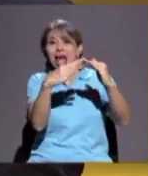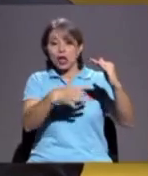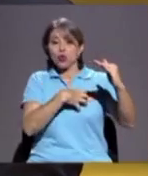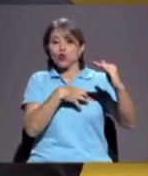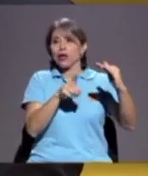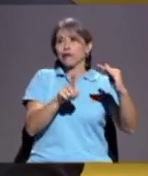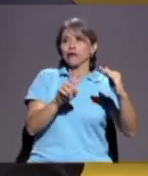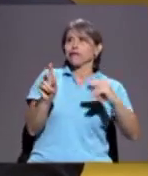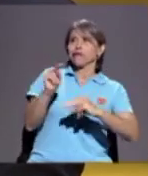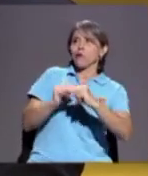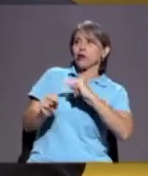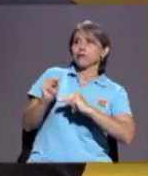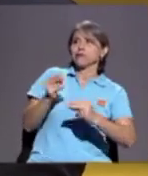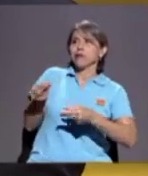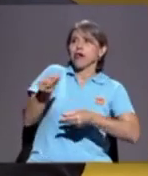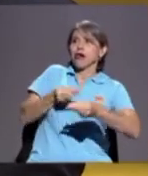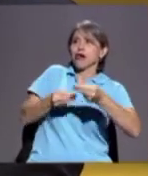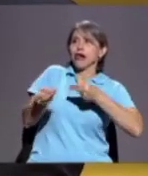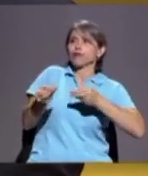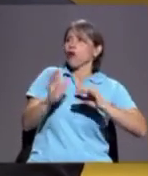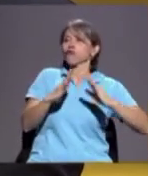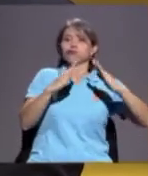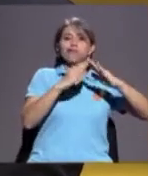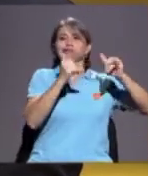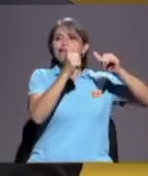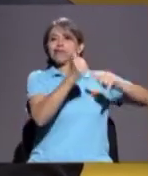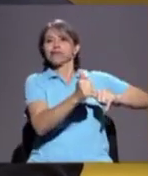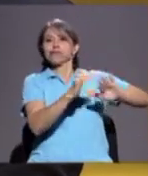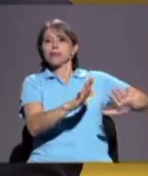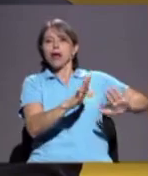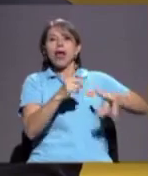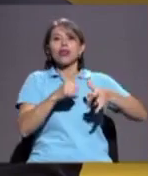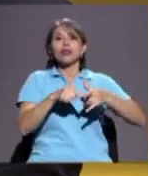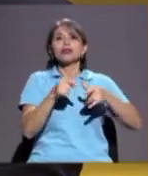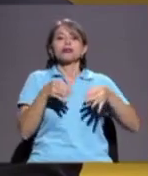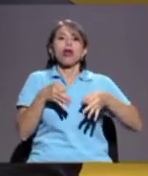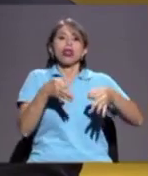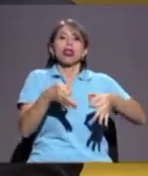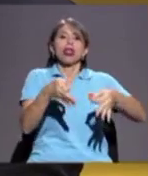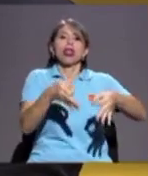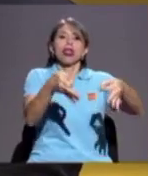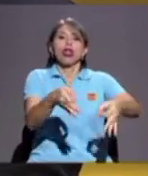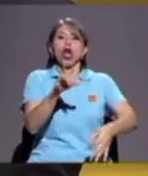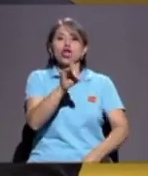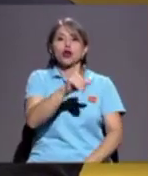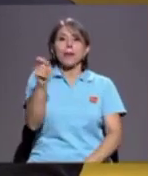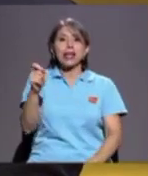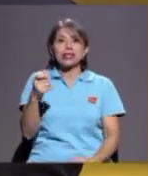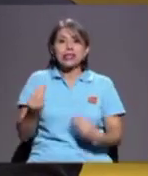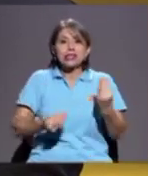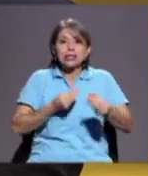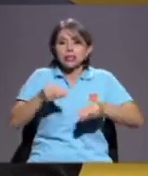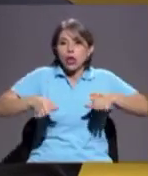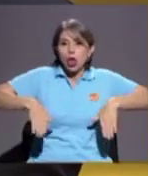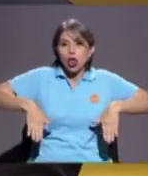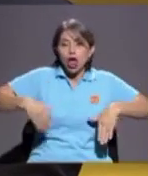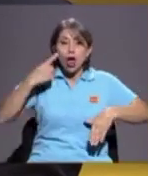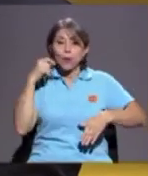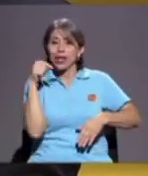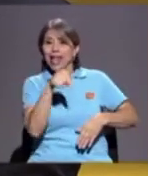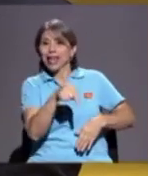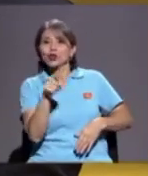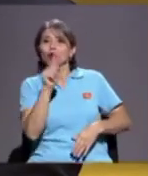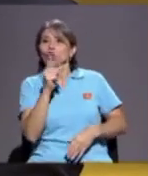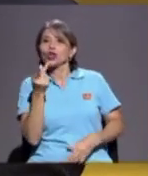¿verdad? Y entonces eso se atrasó una cantidad grande, como unos 8 meses, ¿verdad? Porque eso no se presupuestó